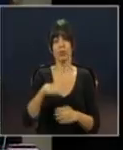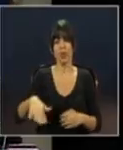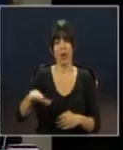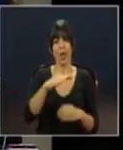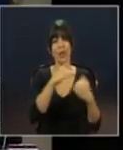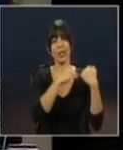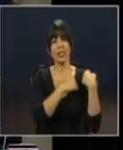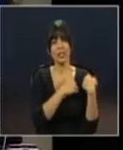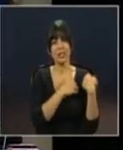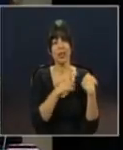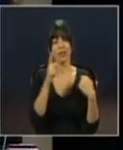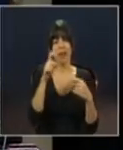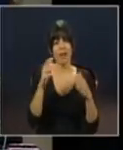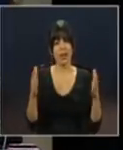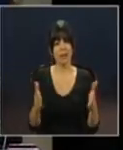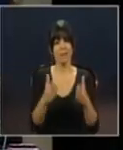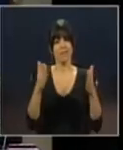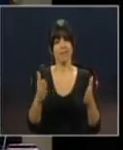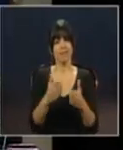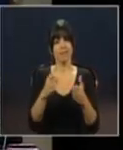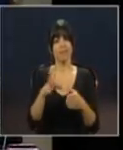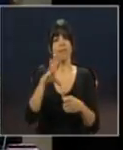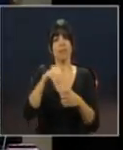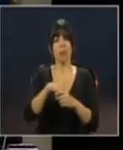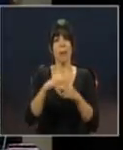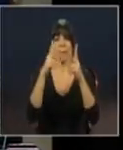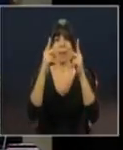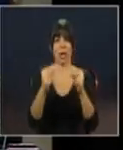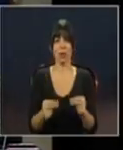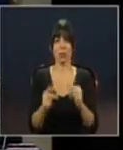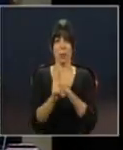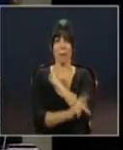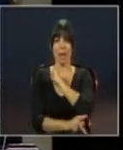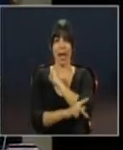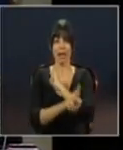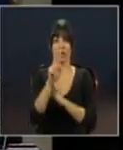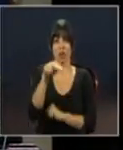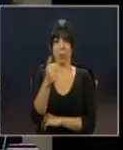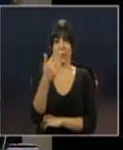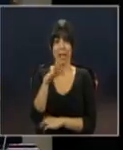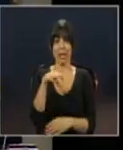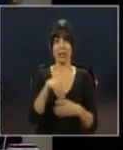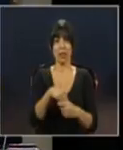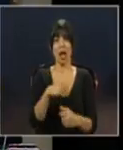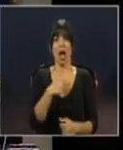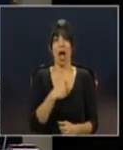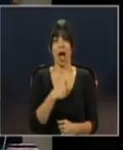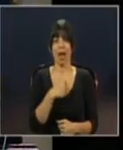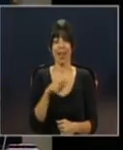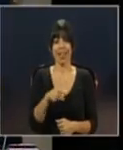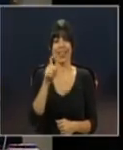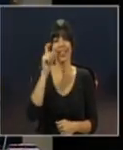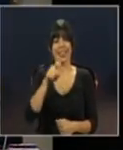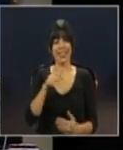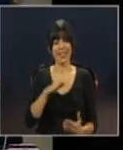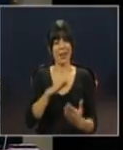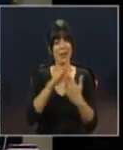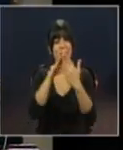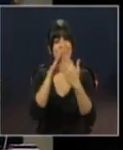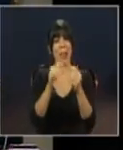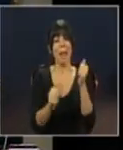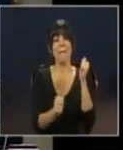ánimo restaurador se manifiesta en el presupuesto de la República del 2015, el cual tuvo que hacer frente al